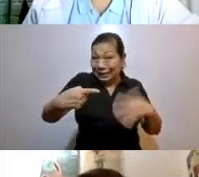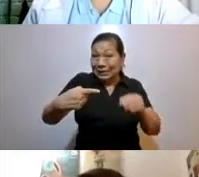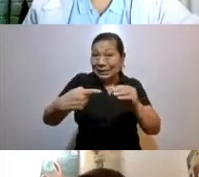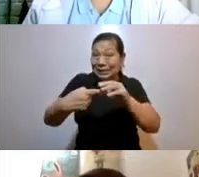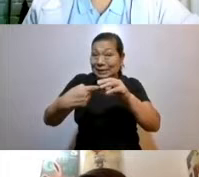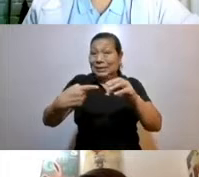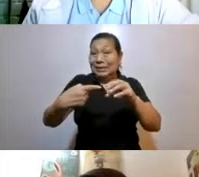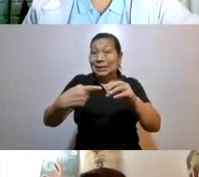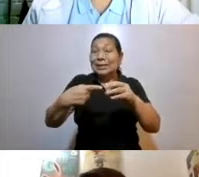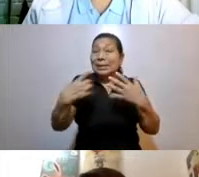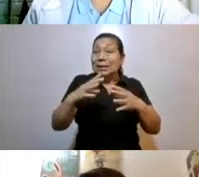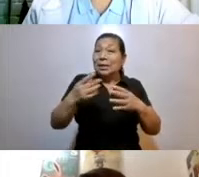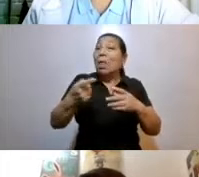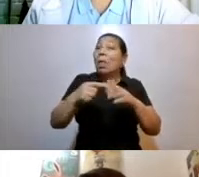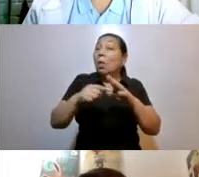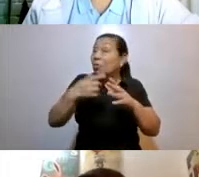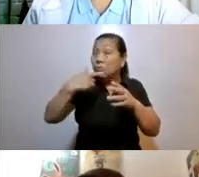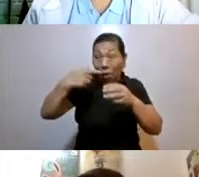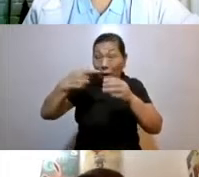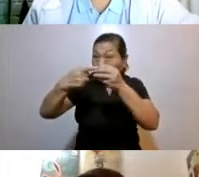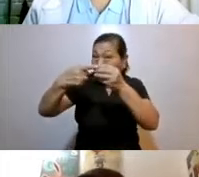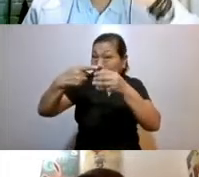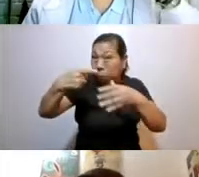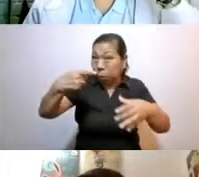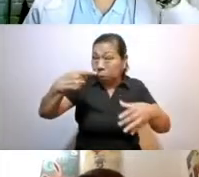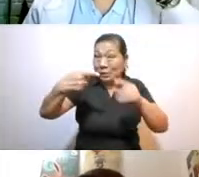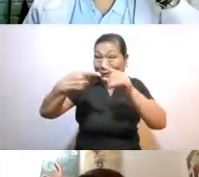luego de la eyaculación se va a perder, ¿no? Y el pene